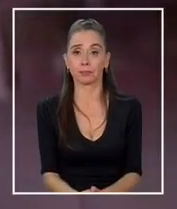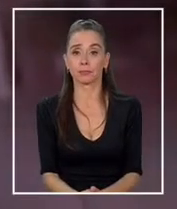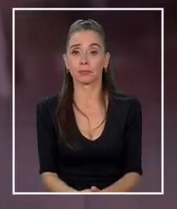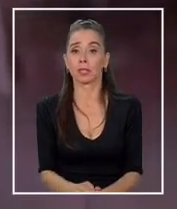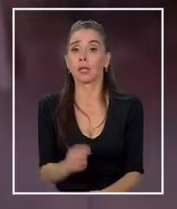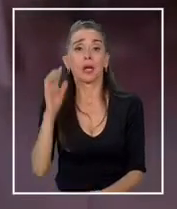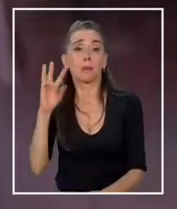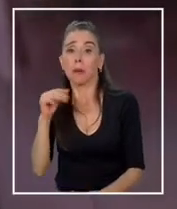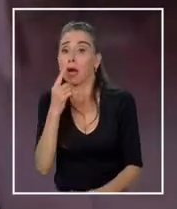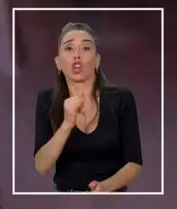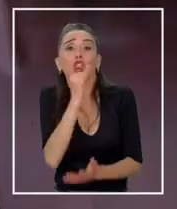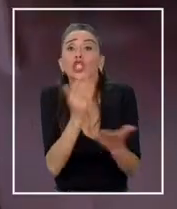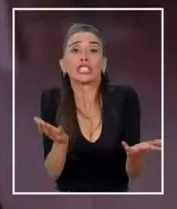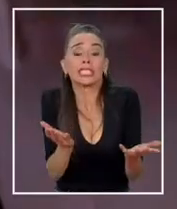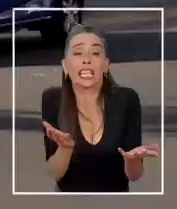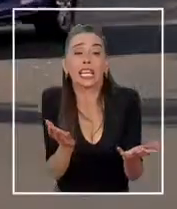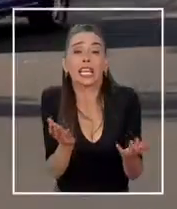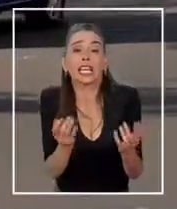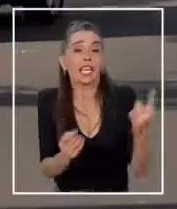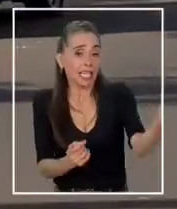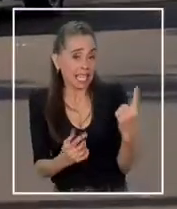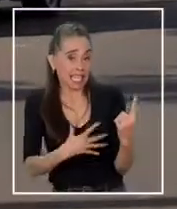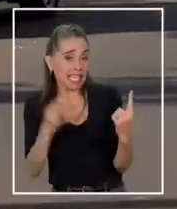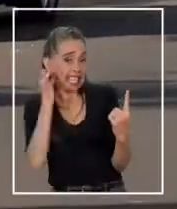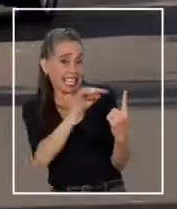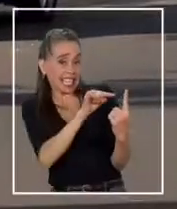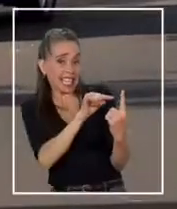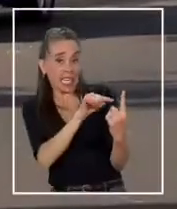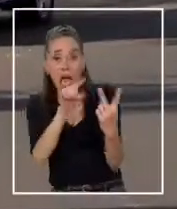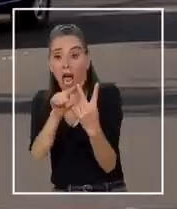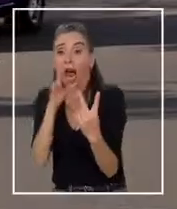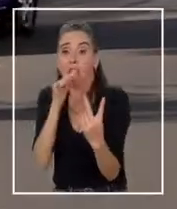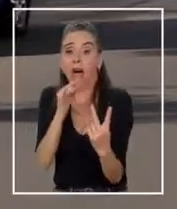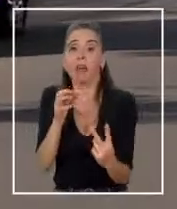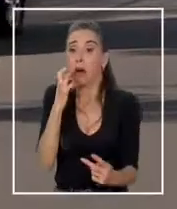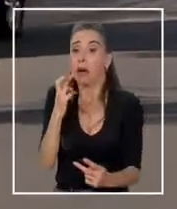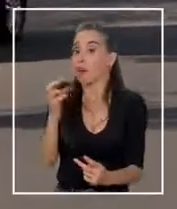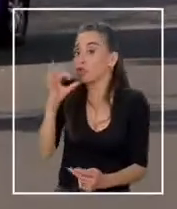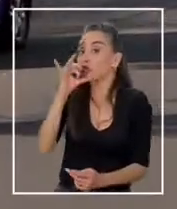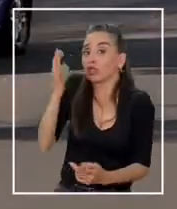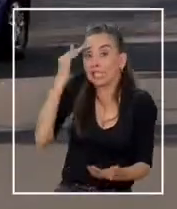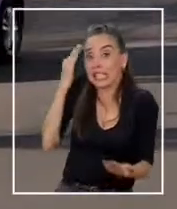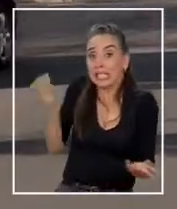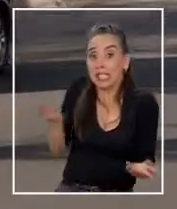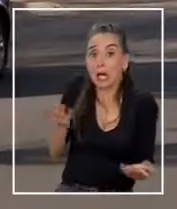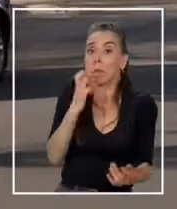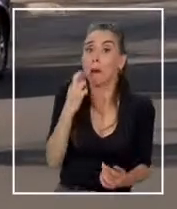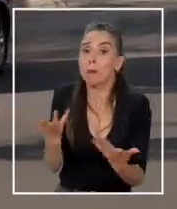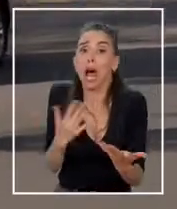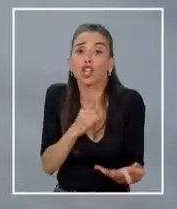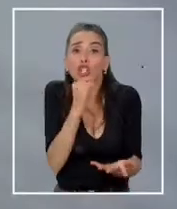No sé, le dijo mi mamá, llegó la hija, pero no llegó ella, no tengo idea, mi papá tampoco.